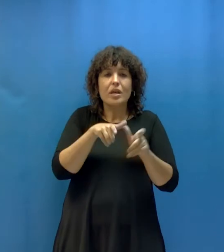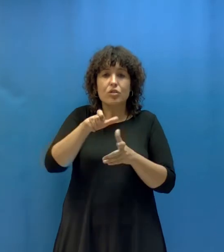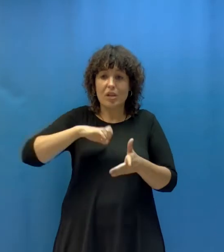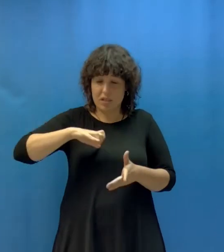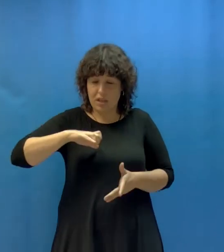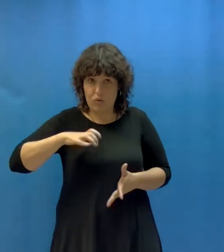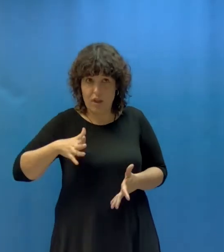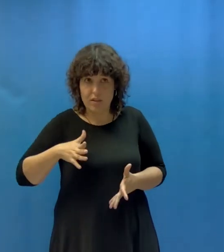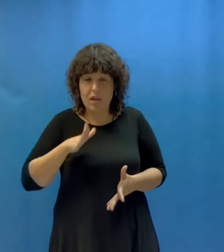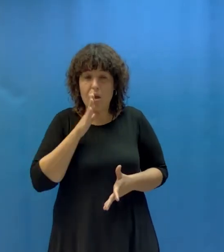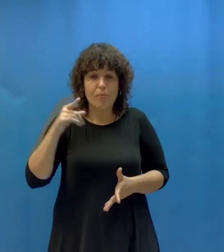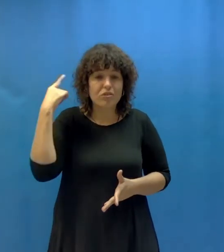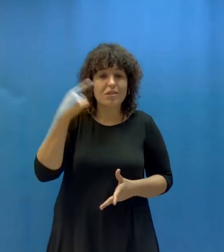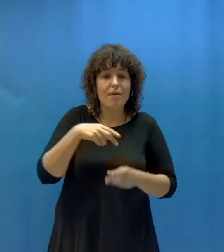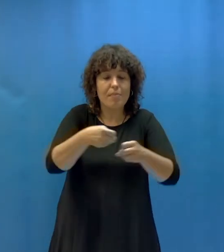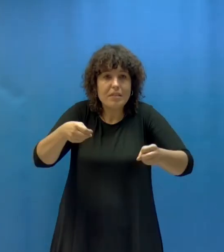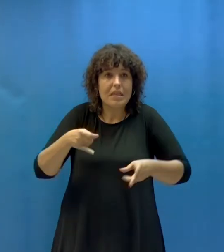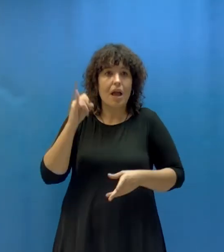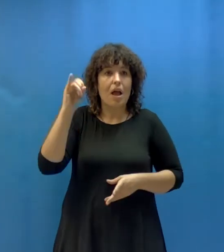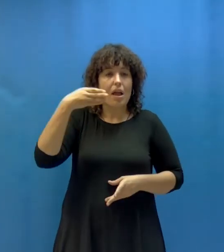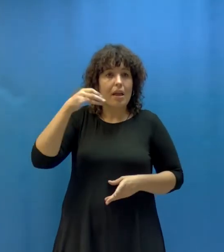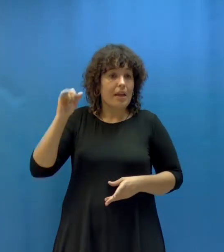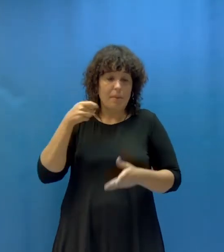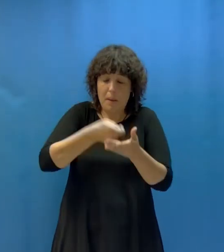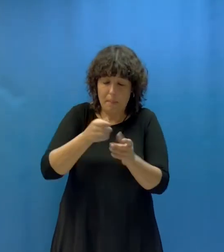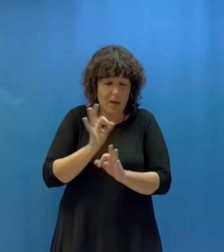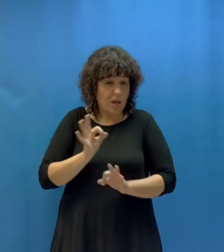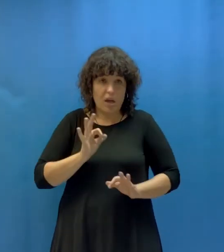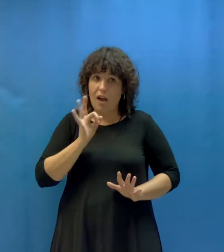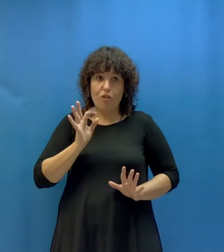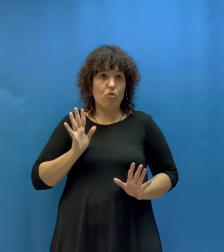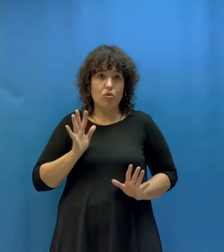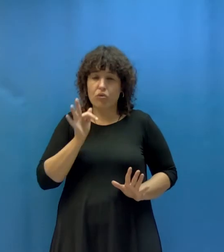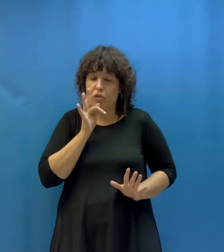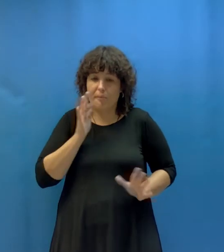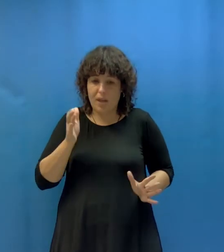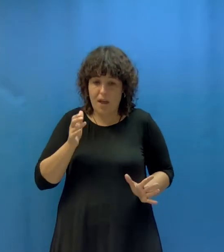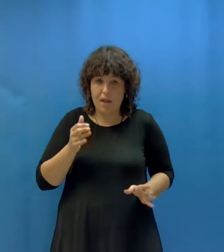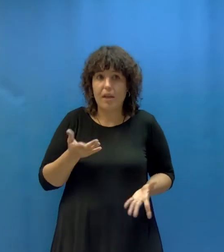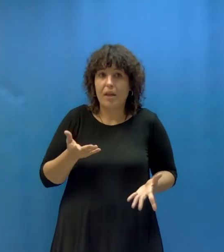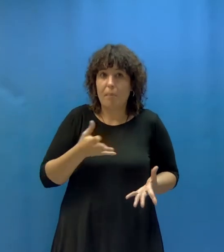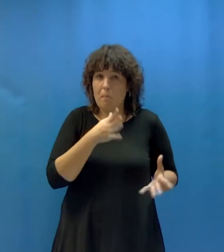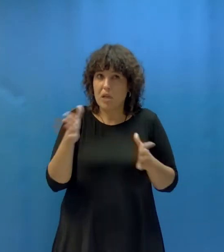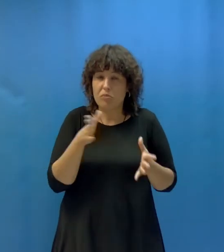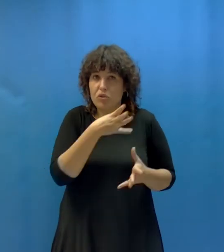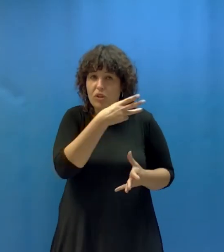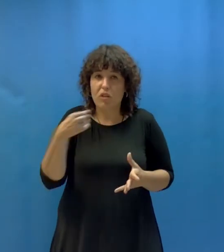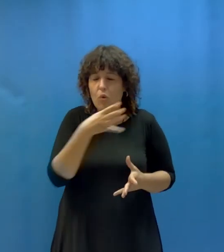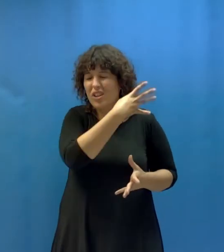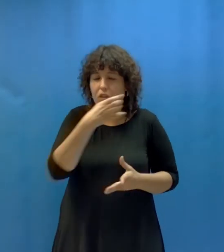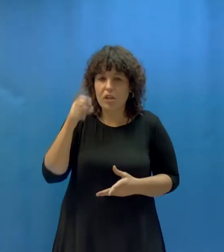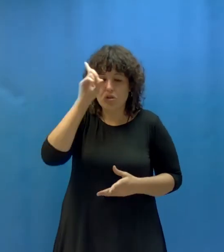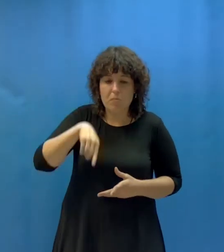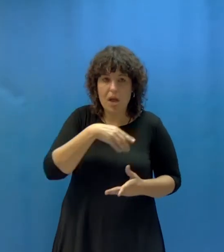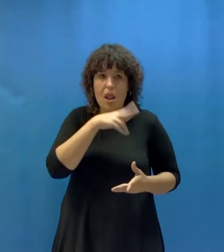pendiente el IBI de la piscina provincial, querríamos saber si se va a hacer alguna iniciativa desde el Ayuntamiento para recuperar la deuda, que se calculó sobre unos 400.000 euros. En el Pleno de la